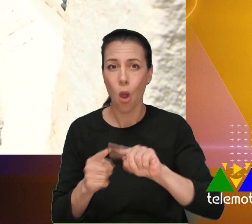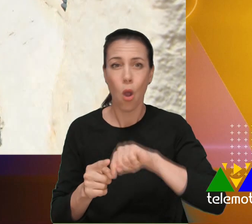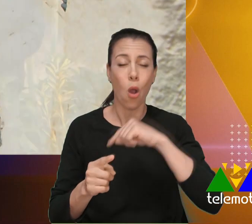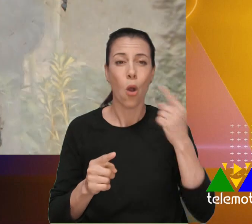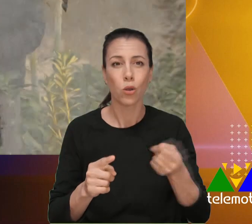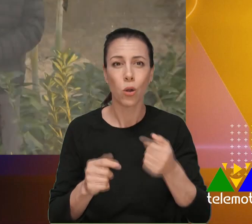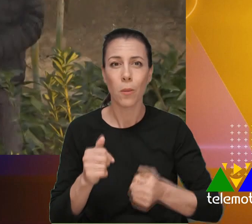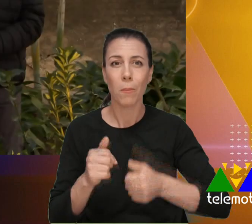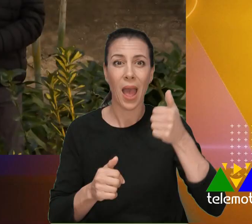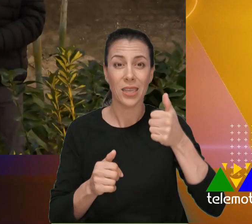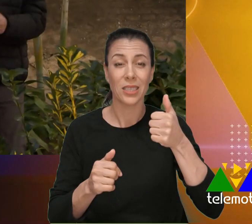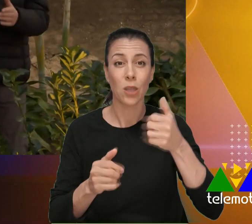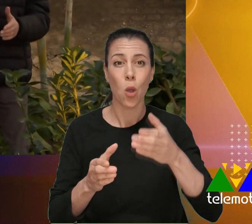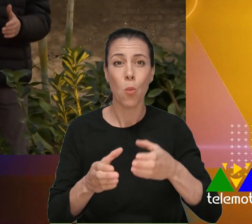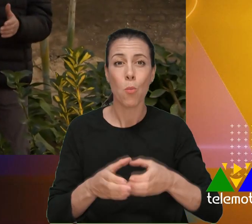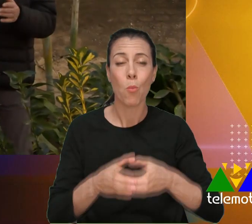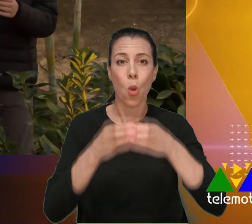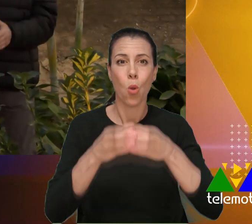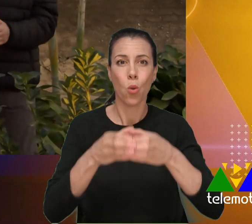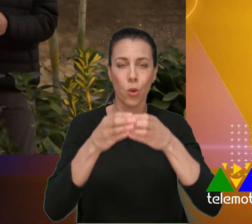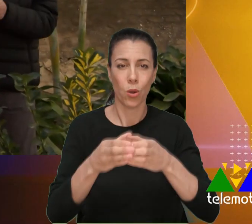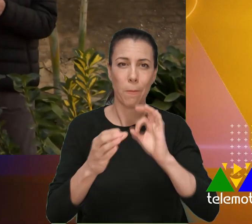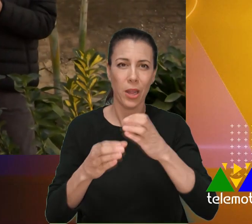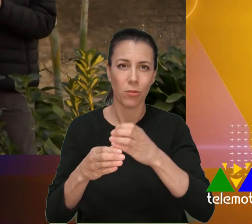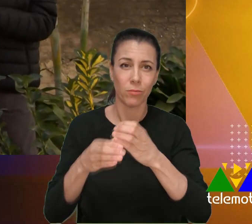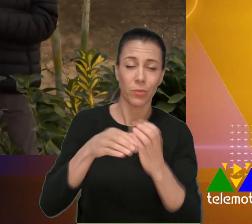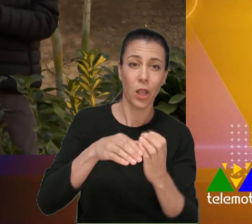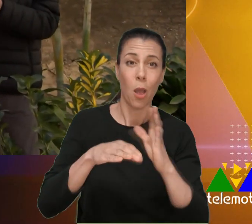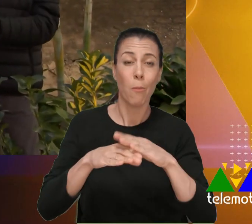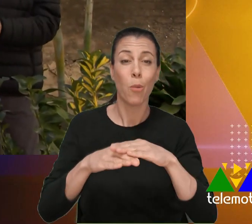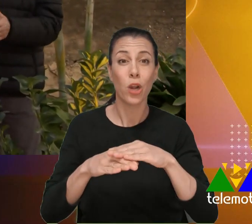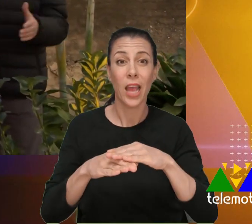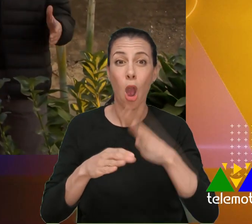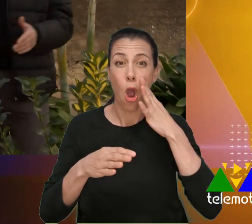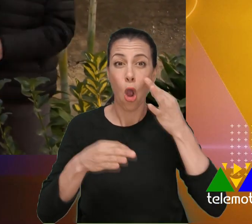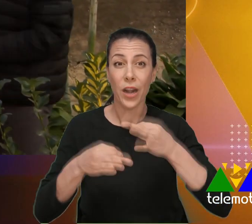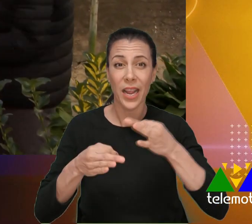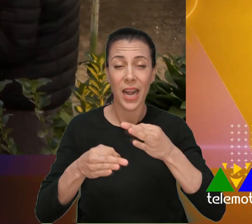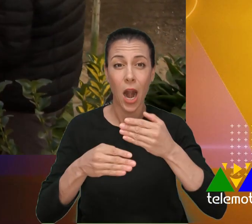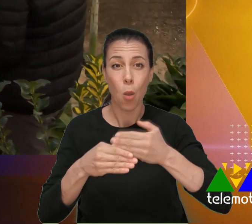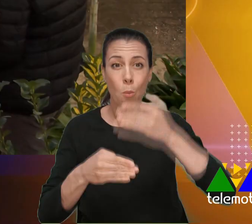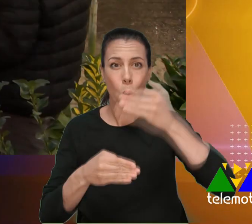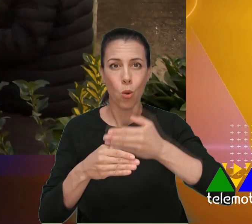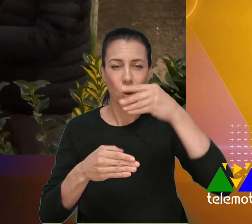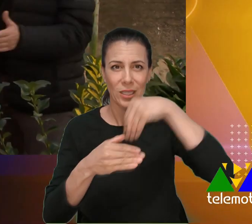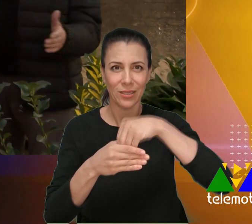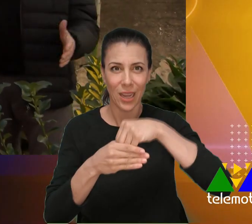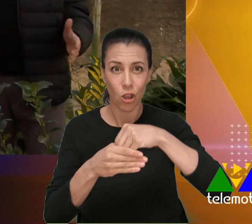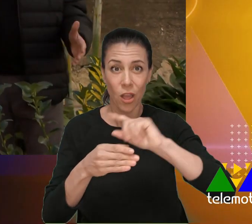más apretilado, inclinado, porque hay una separación entre el muro interior original y el muro que estamos